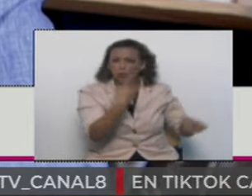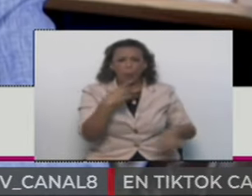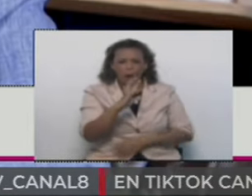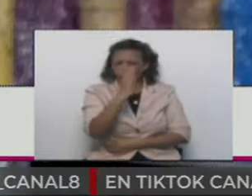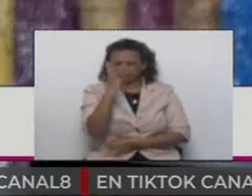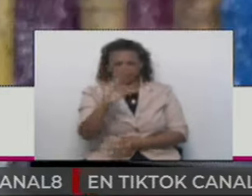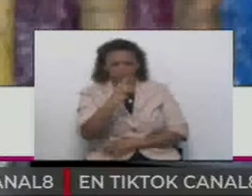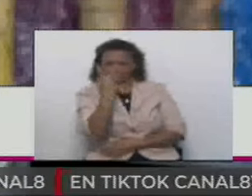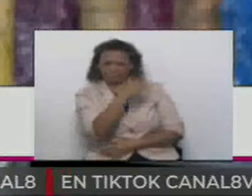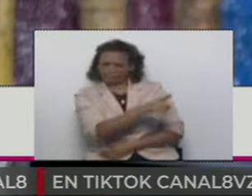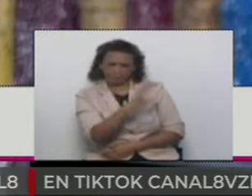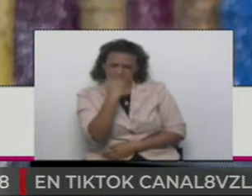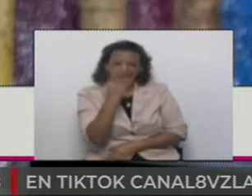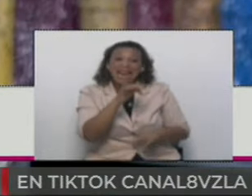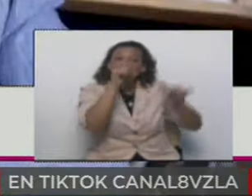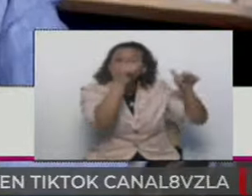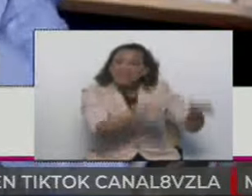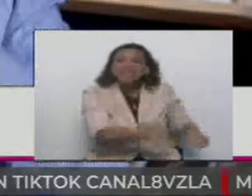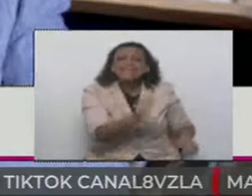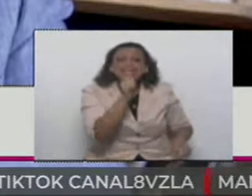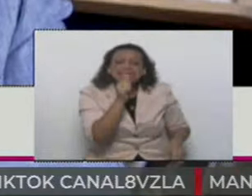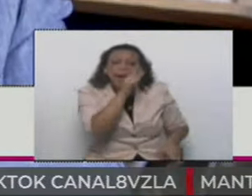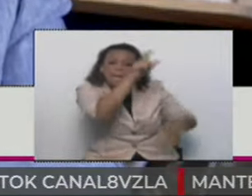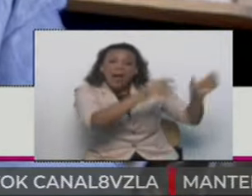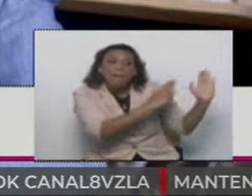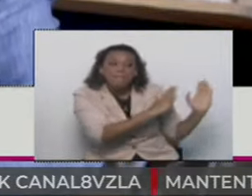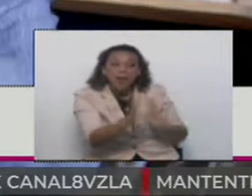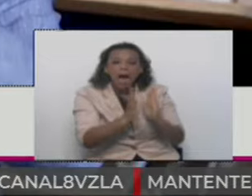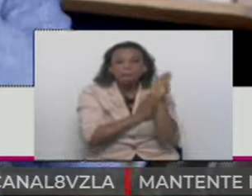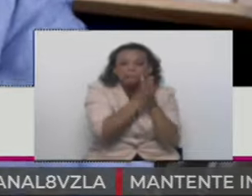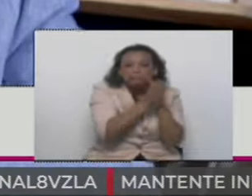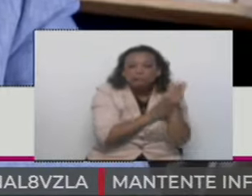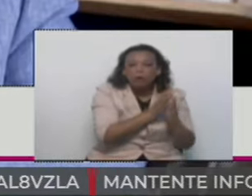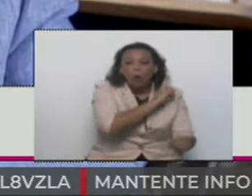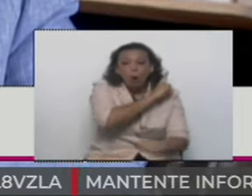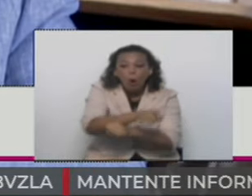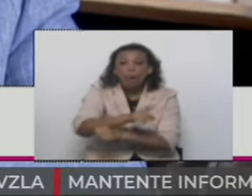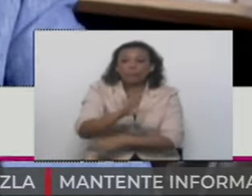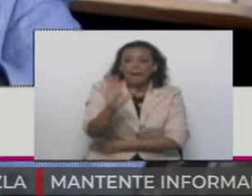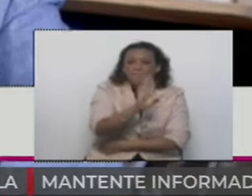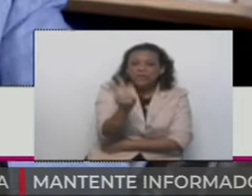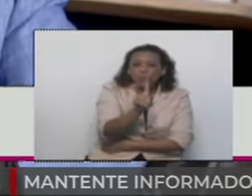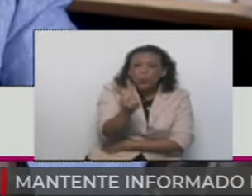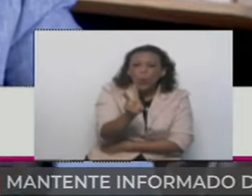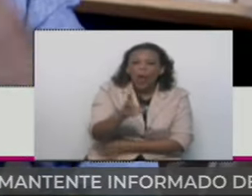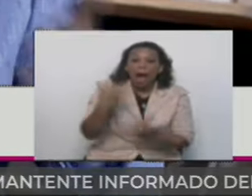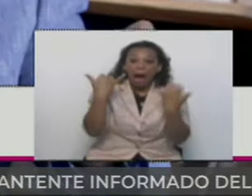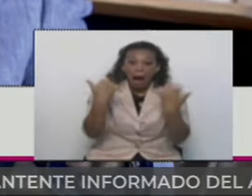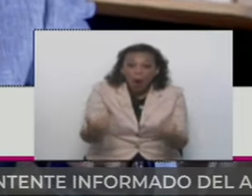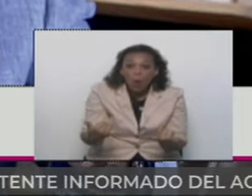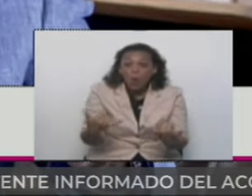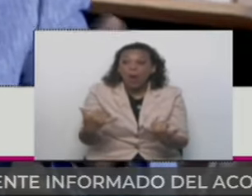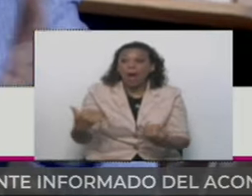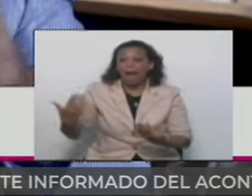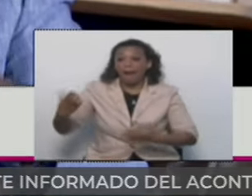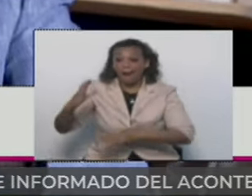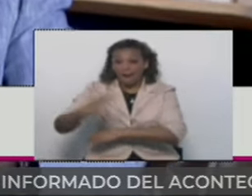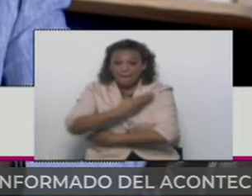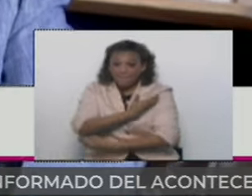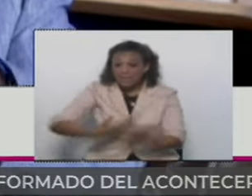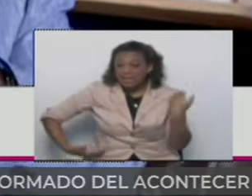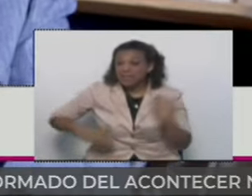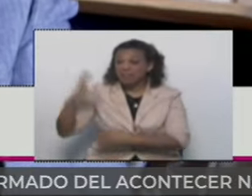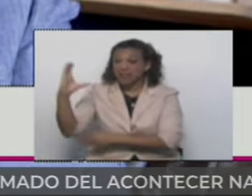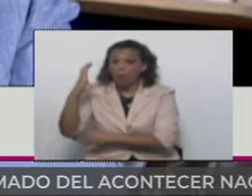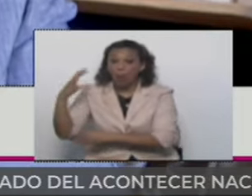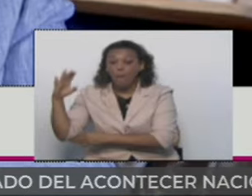Karen. Detrás de todos los planes contra Venezuela y ahora contra Petro y contra la